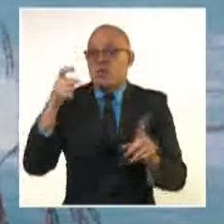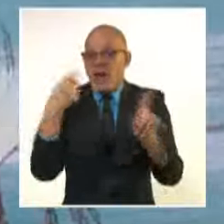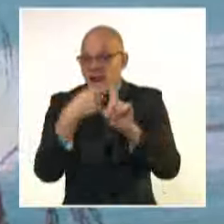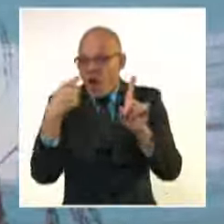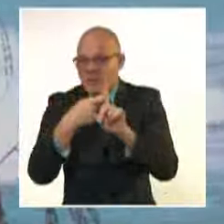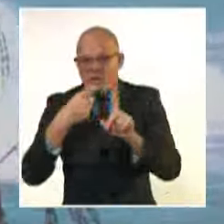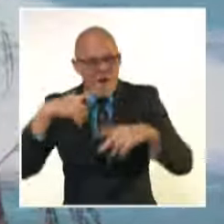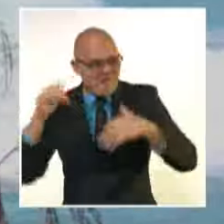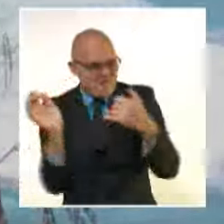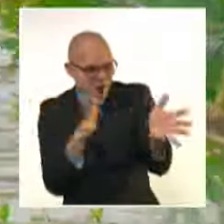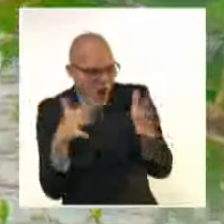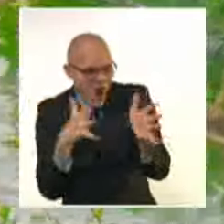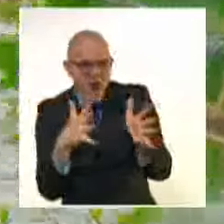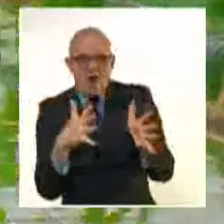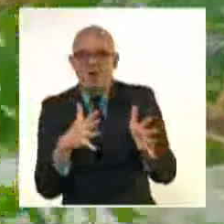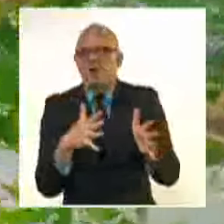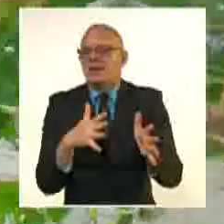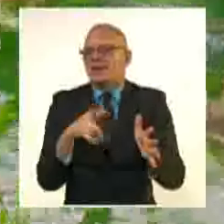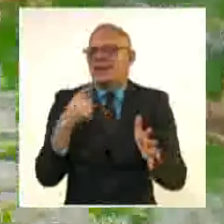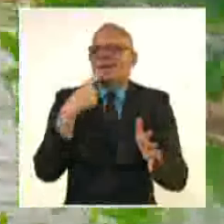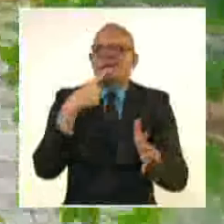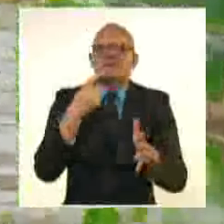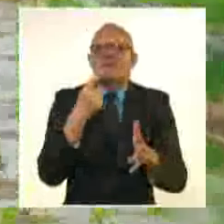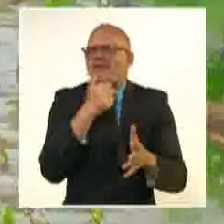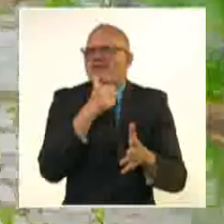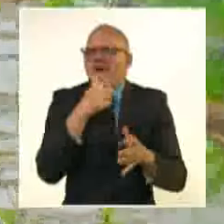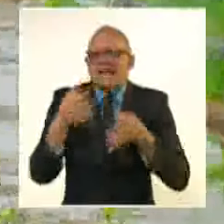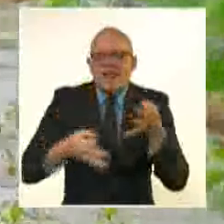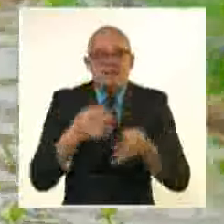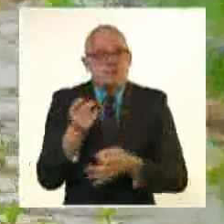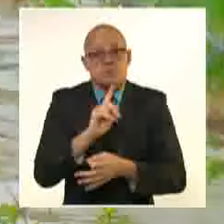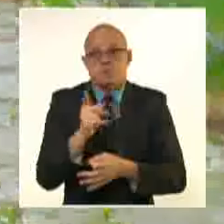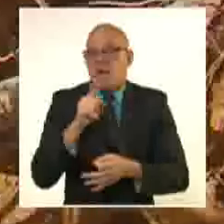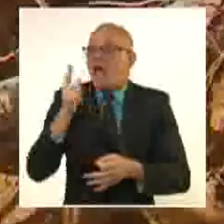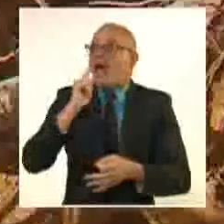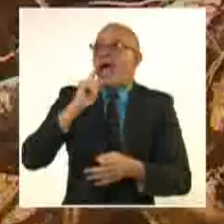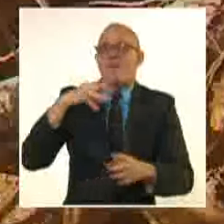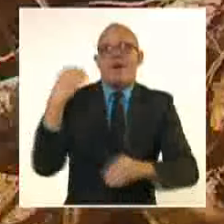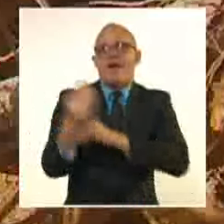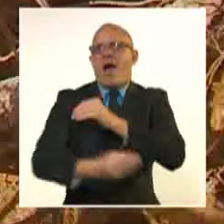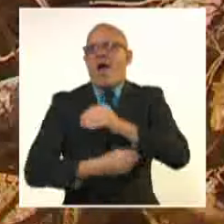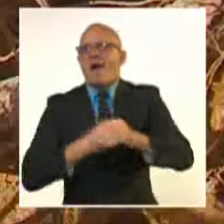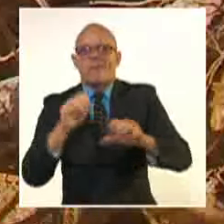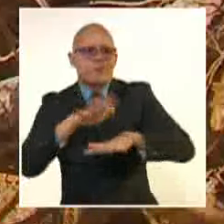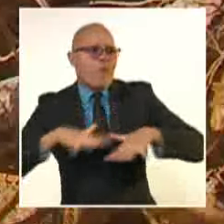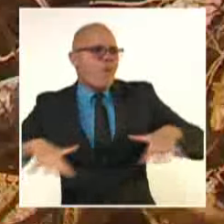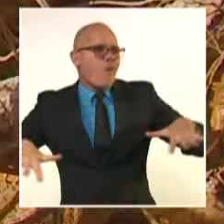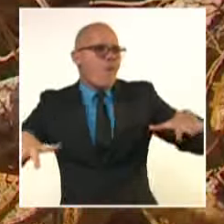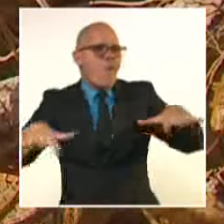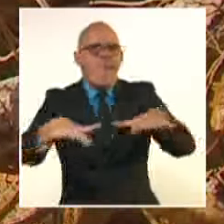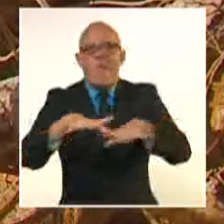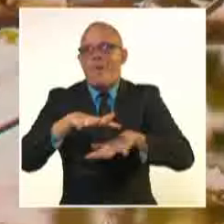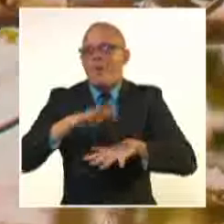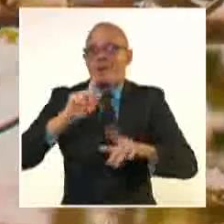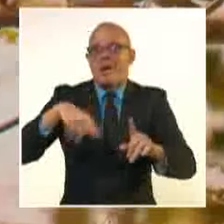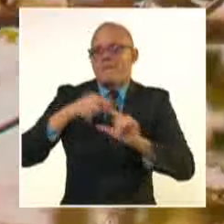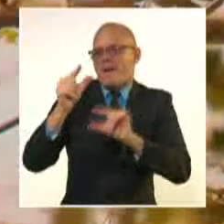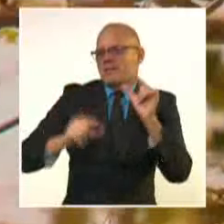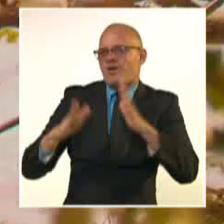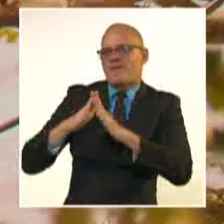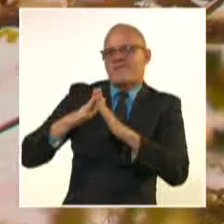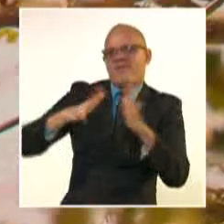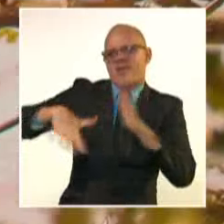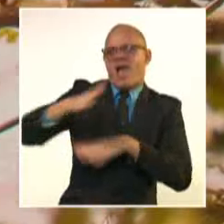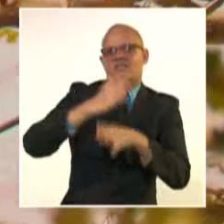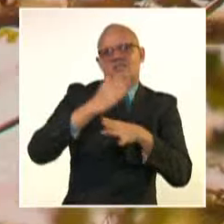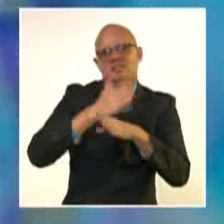hora, no se reduce a cifras. Su paso transforma de manera tangible tanto la geografía física como la vida cotidiana de Santiago de